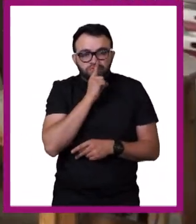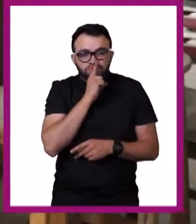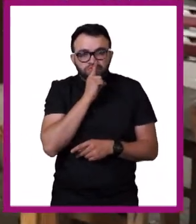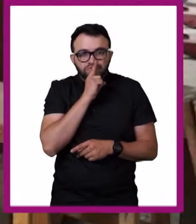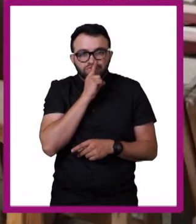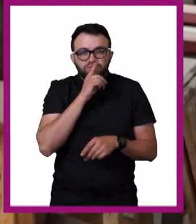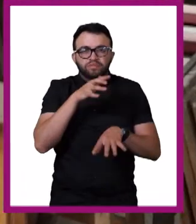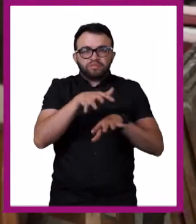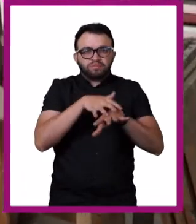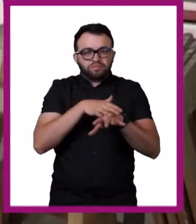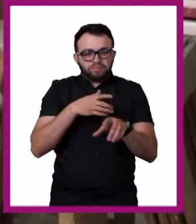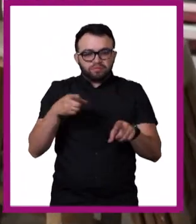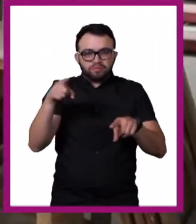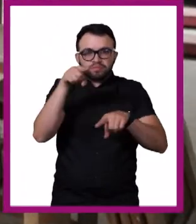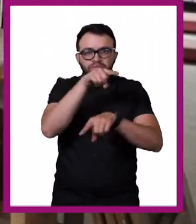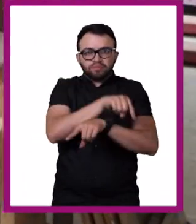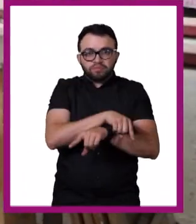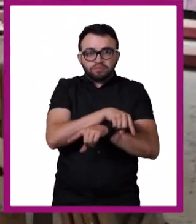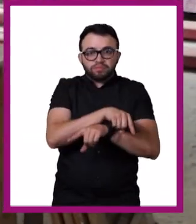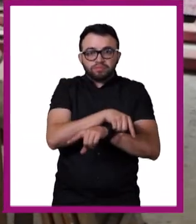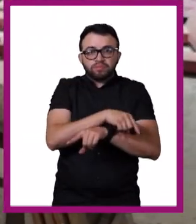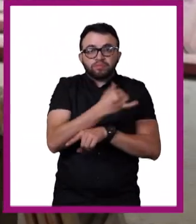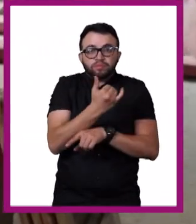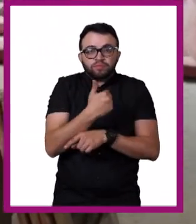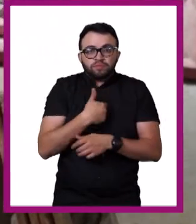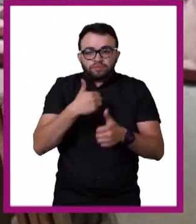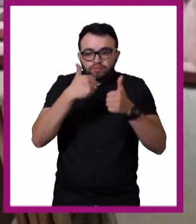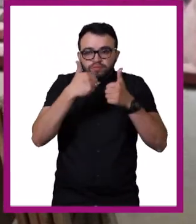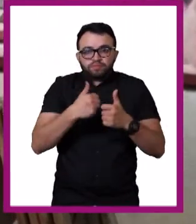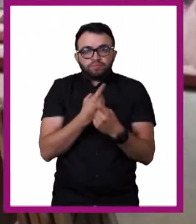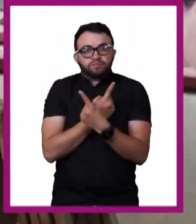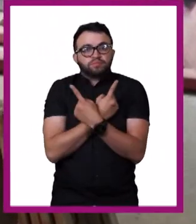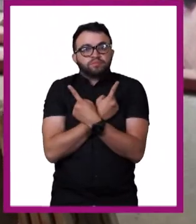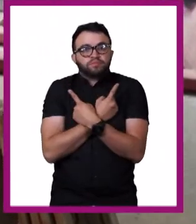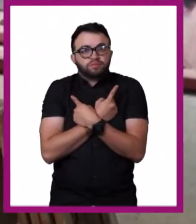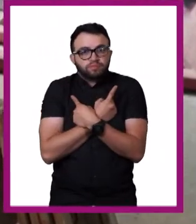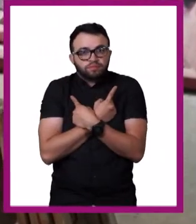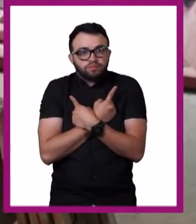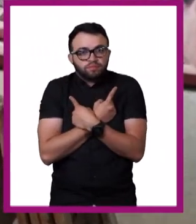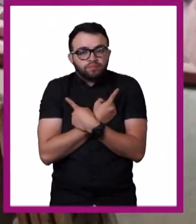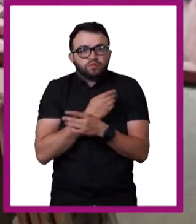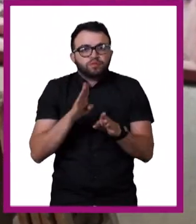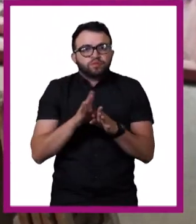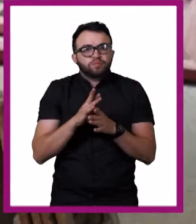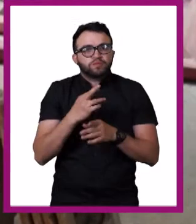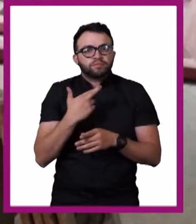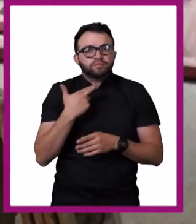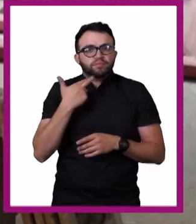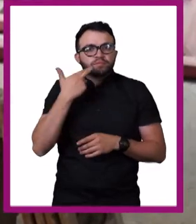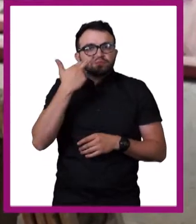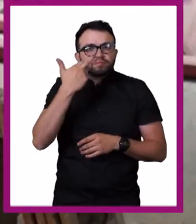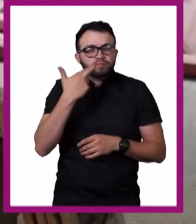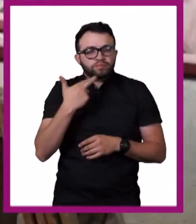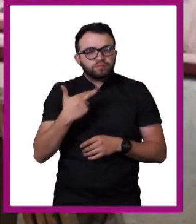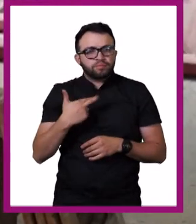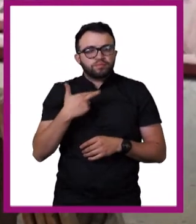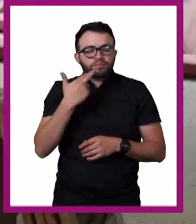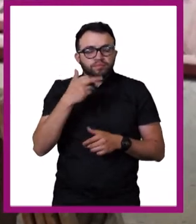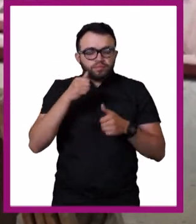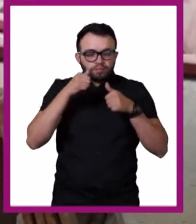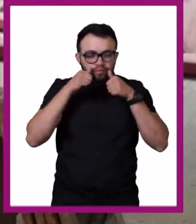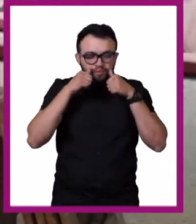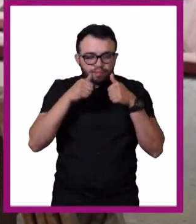piernas y quedarme quieto, poner atención en mi respiración, fue la